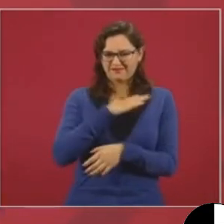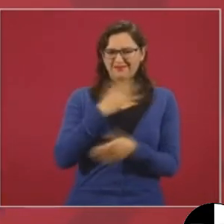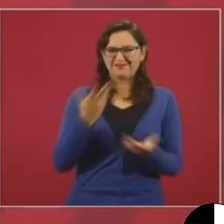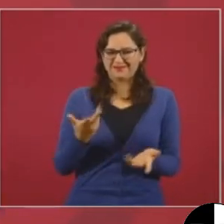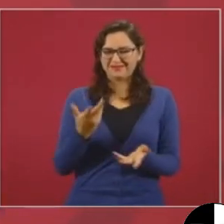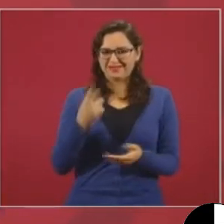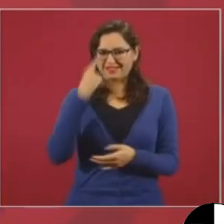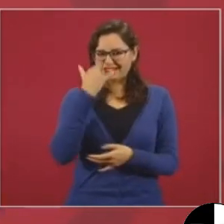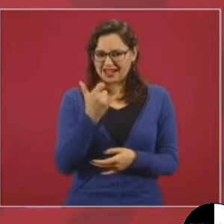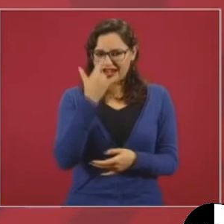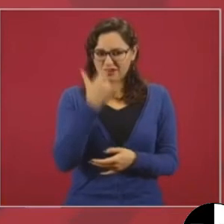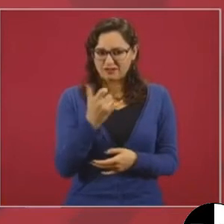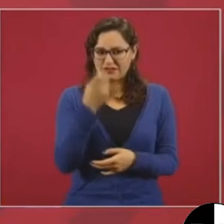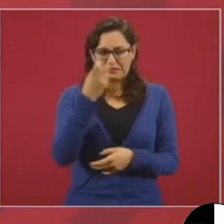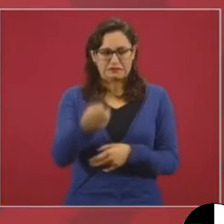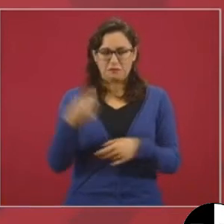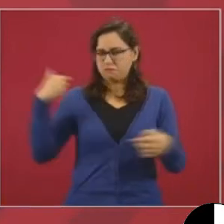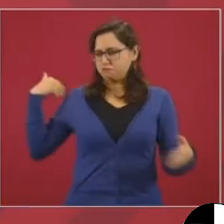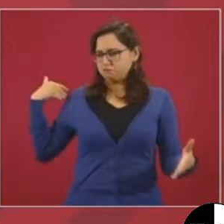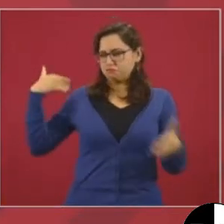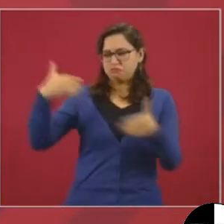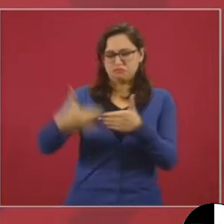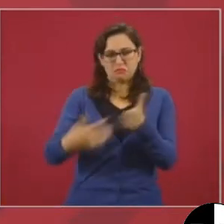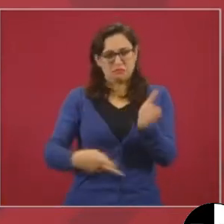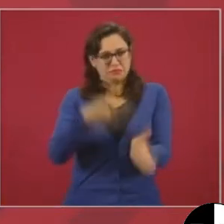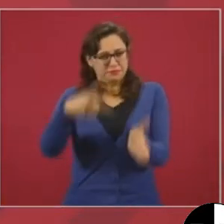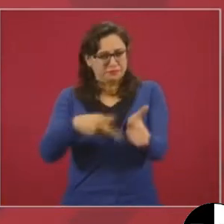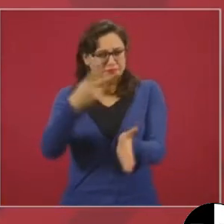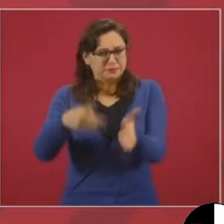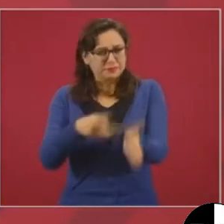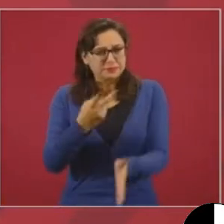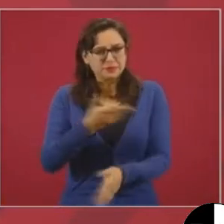que se ha utilizado como